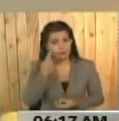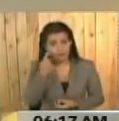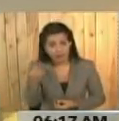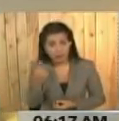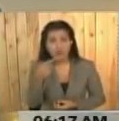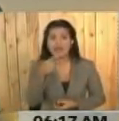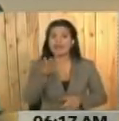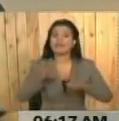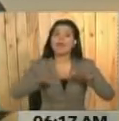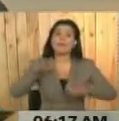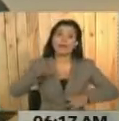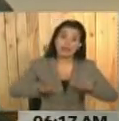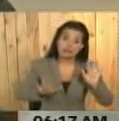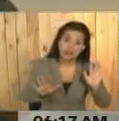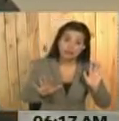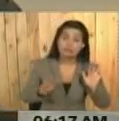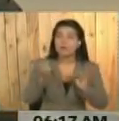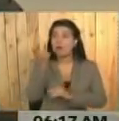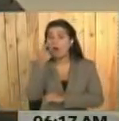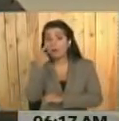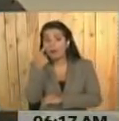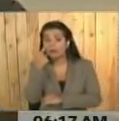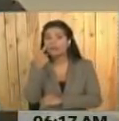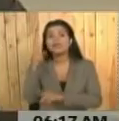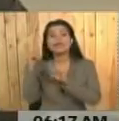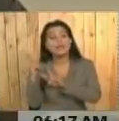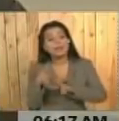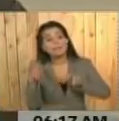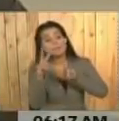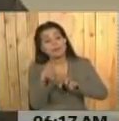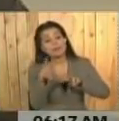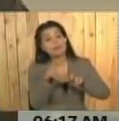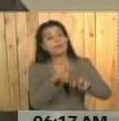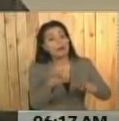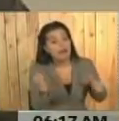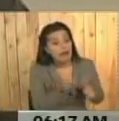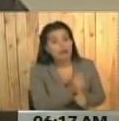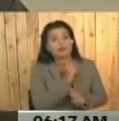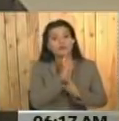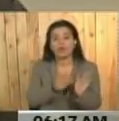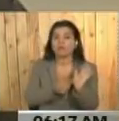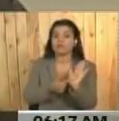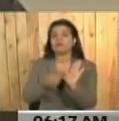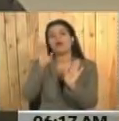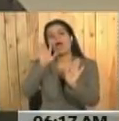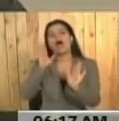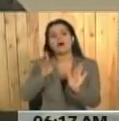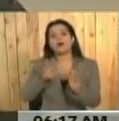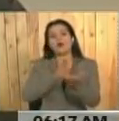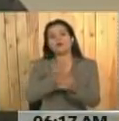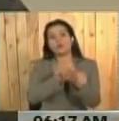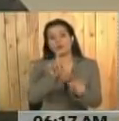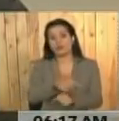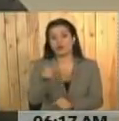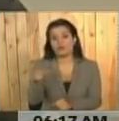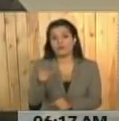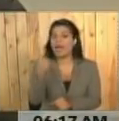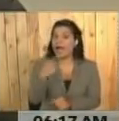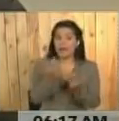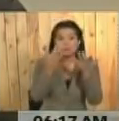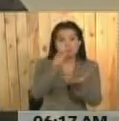todo dependerá de los resultados de las investigaciones y denuncias que hay ante la fiscalía y los tribunales de personas que